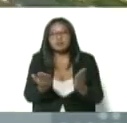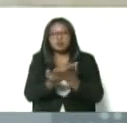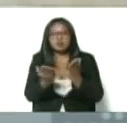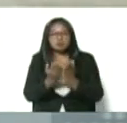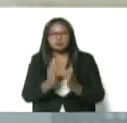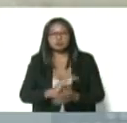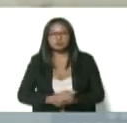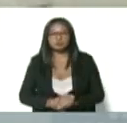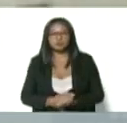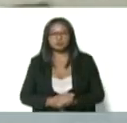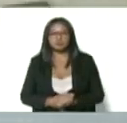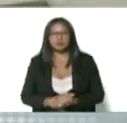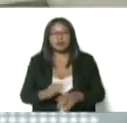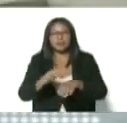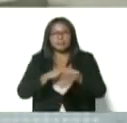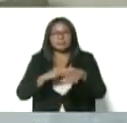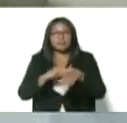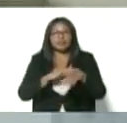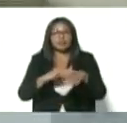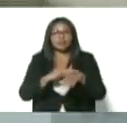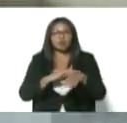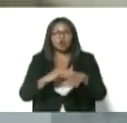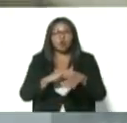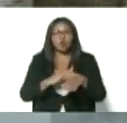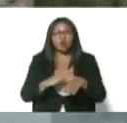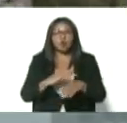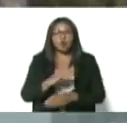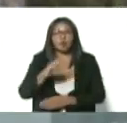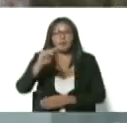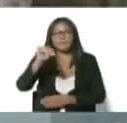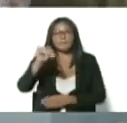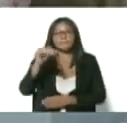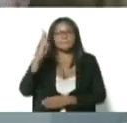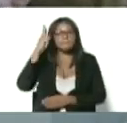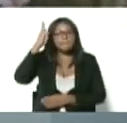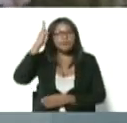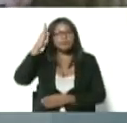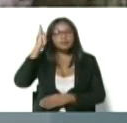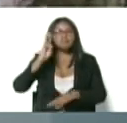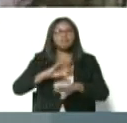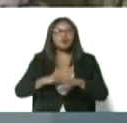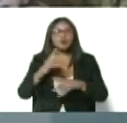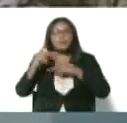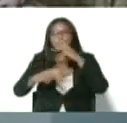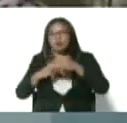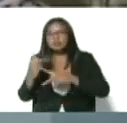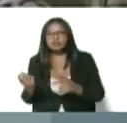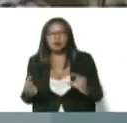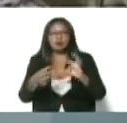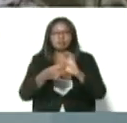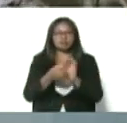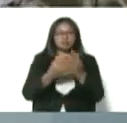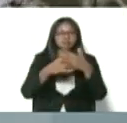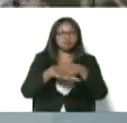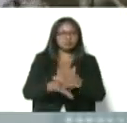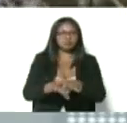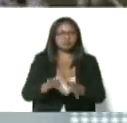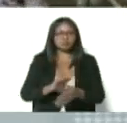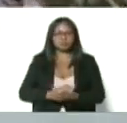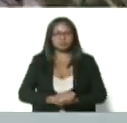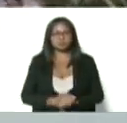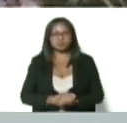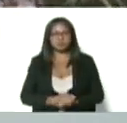el ministro mervin maldonado vamos a hacer una política audaz audaz